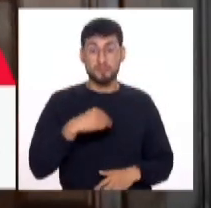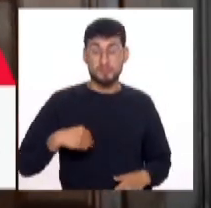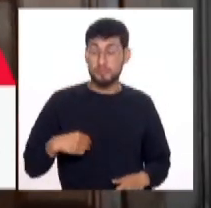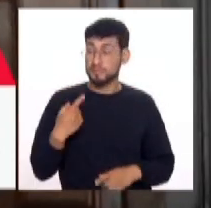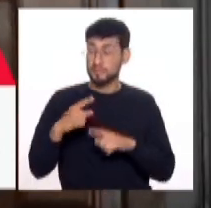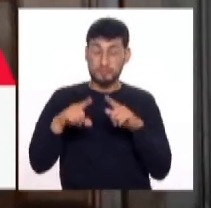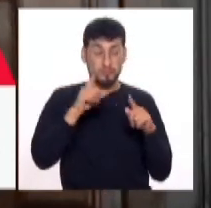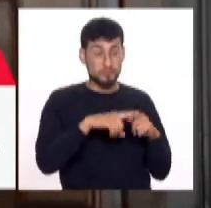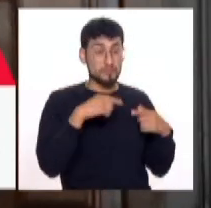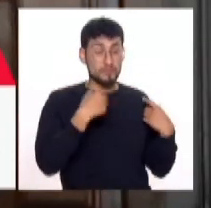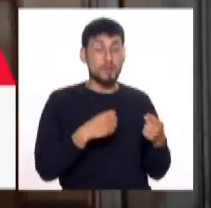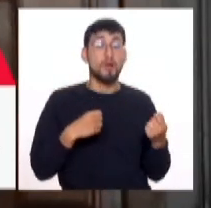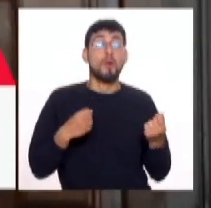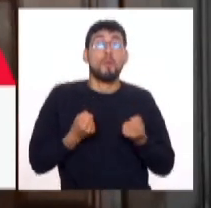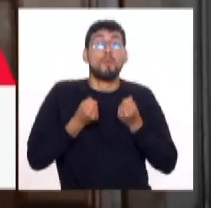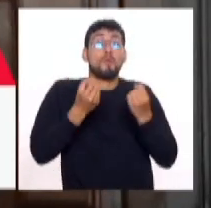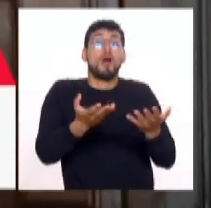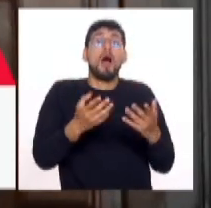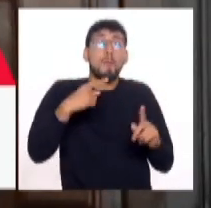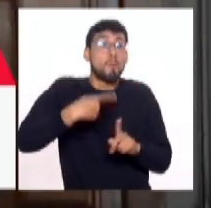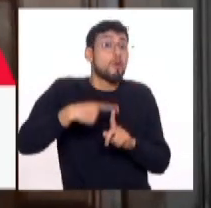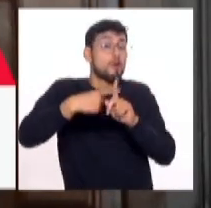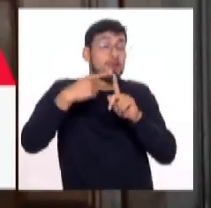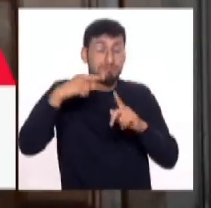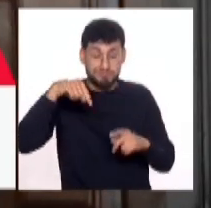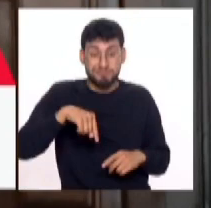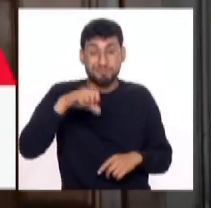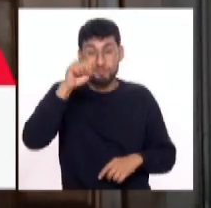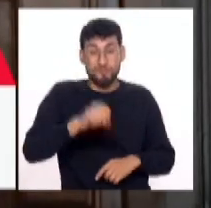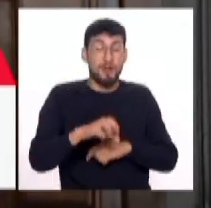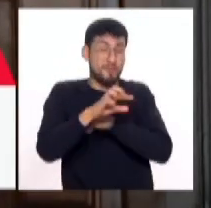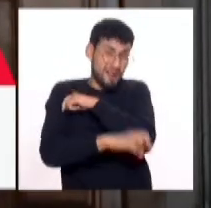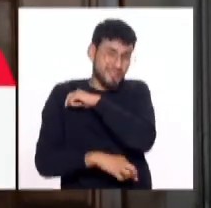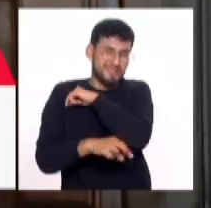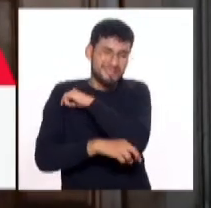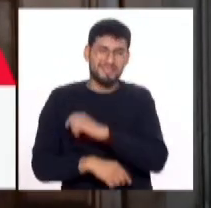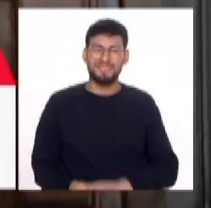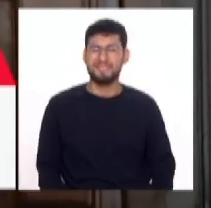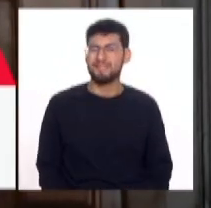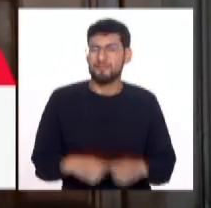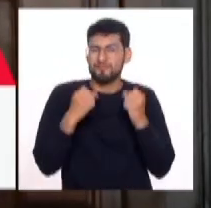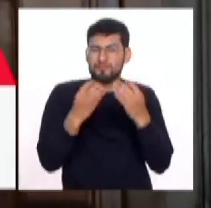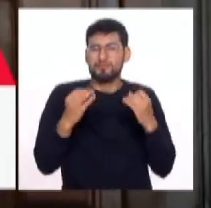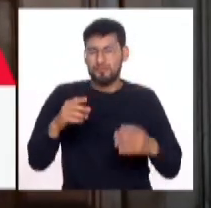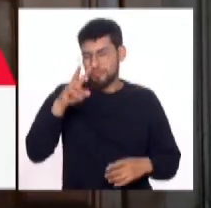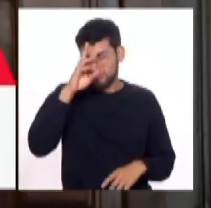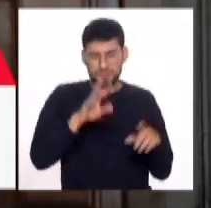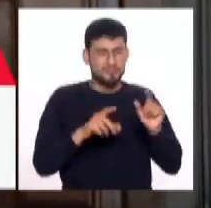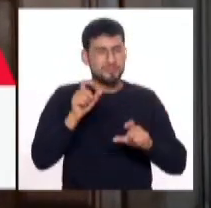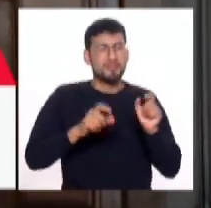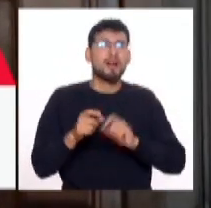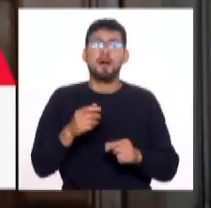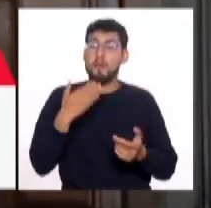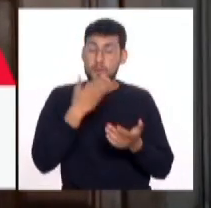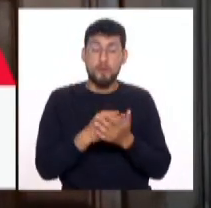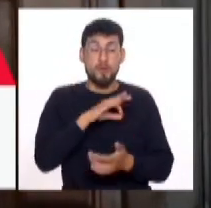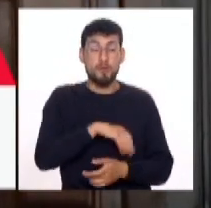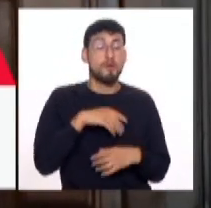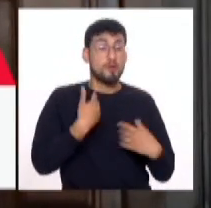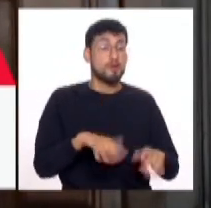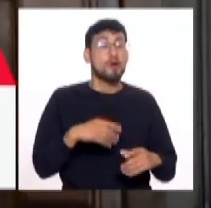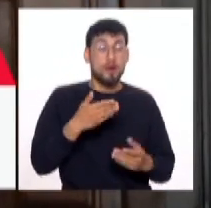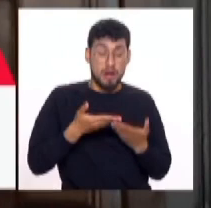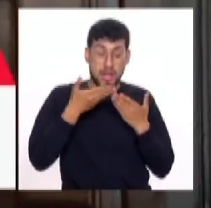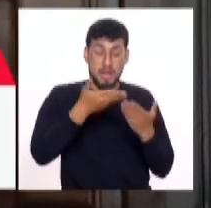los diferentes impactos positivos que se tendrán en el sur del país. Cientos de miles de peruanos serán beneficiados con la llegada de este